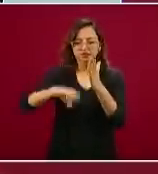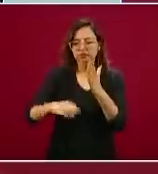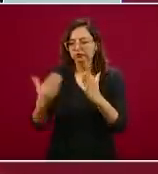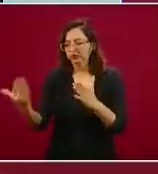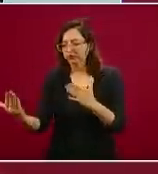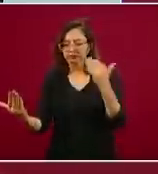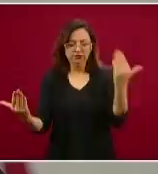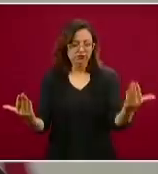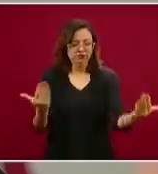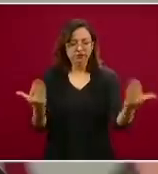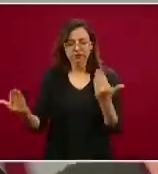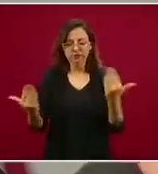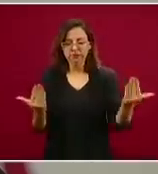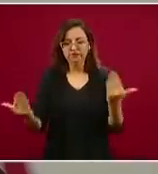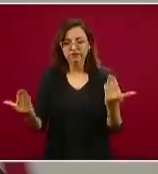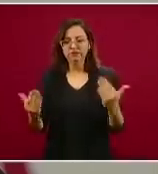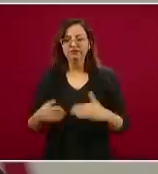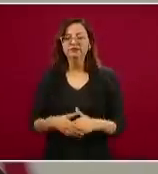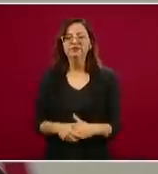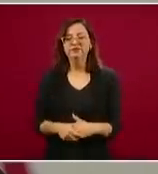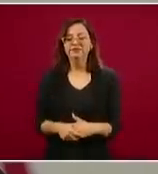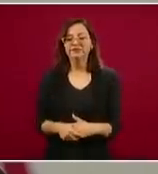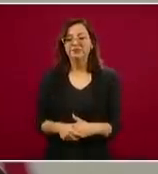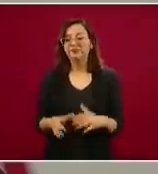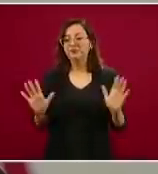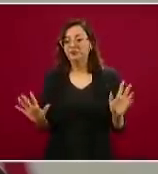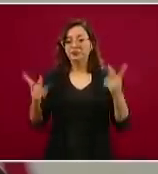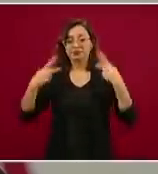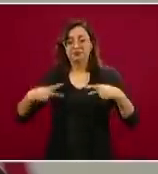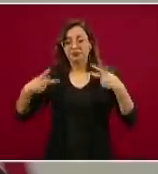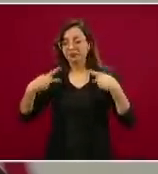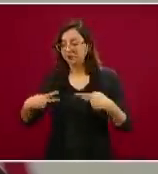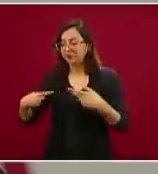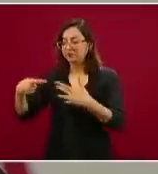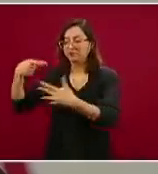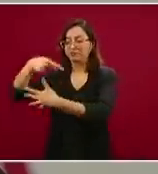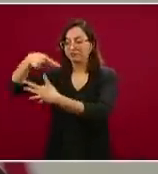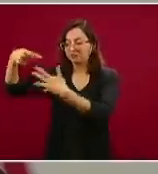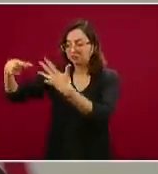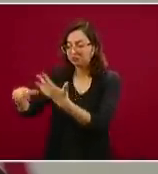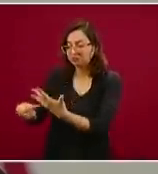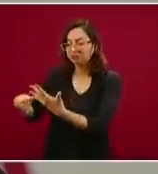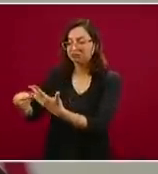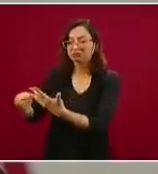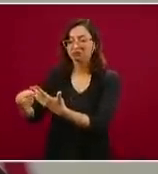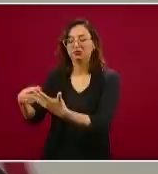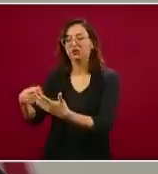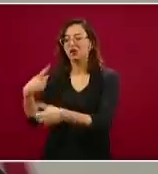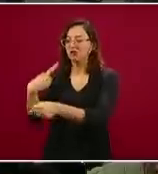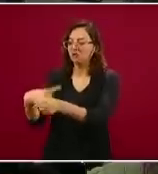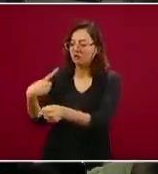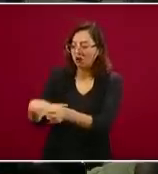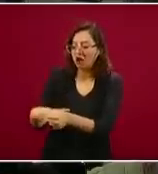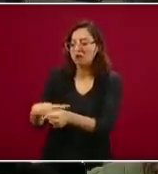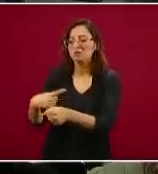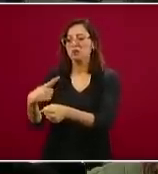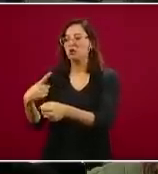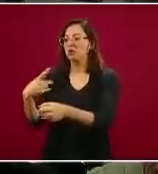comparativas. Quien no tenga las situaciones que acabo de describir, ya sea por la edad o por el estado de salud o la condición de